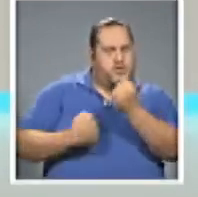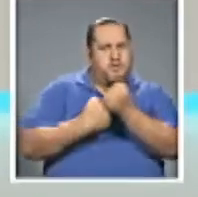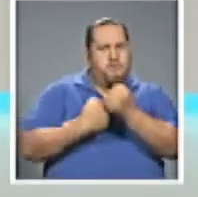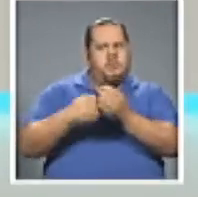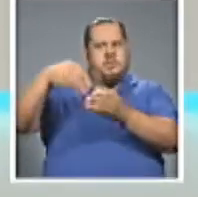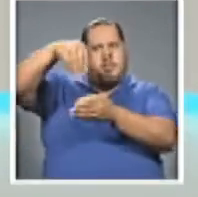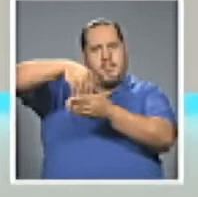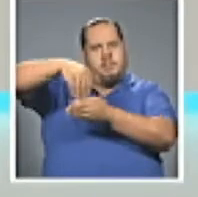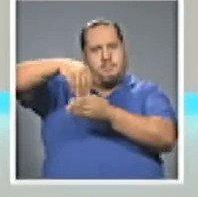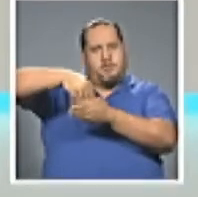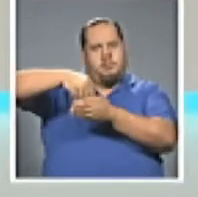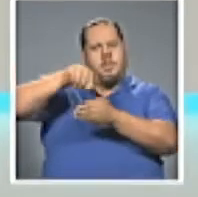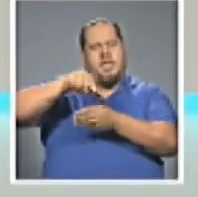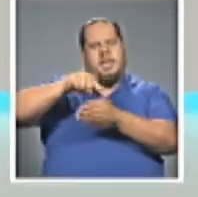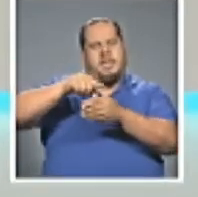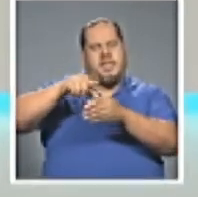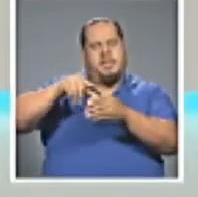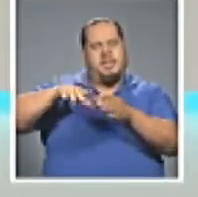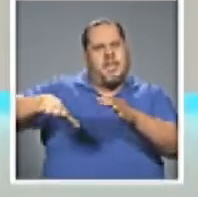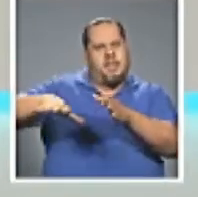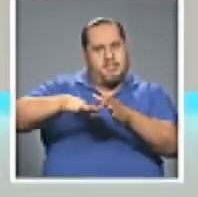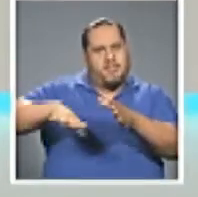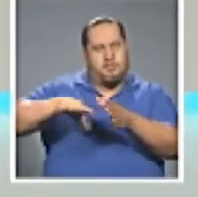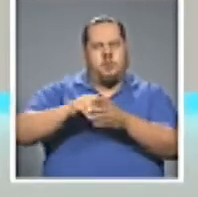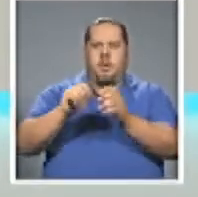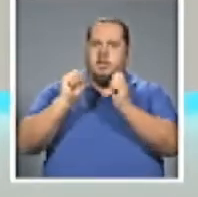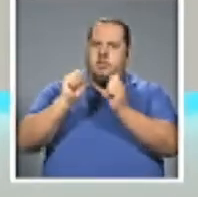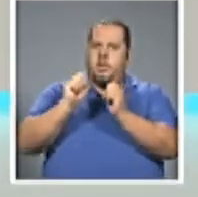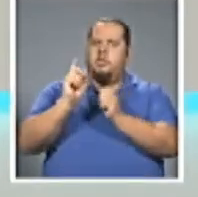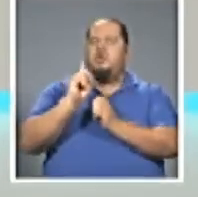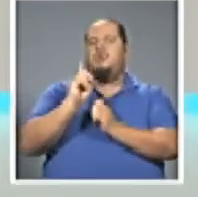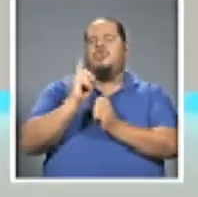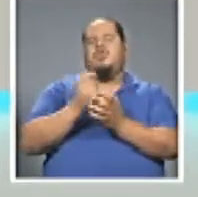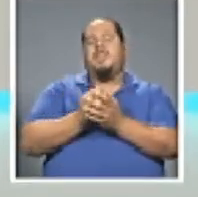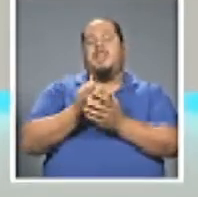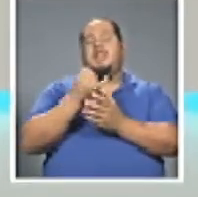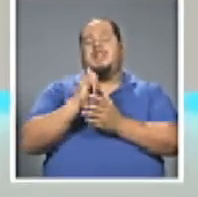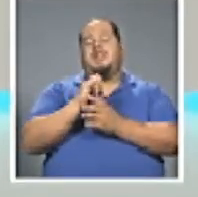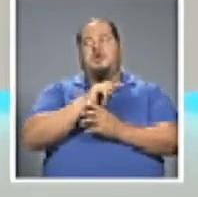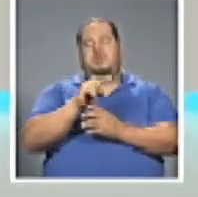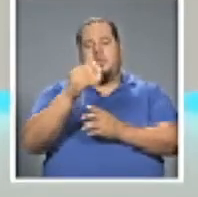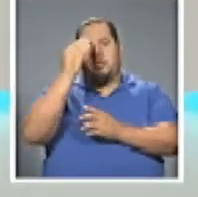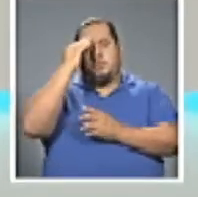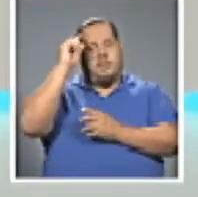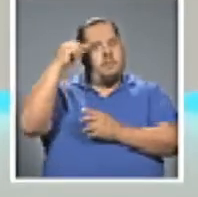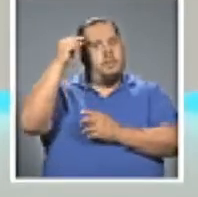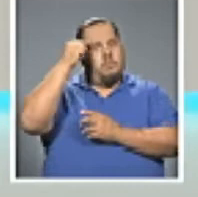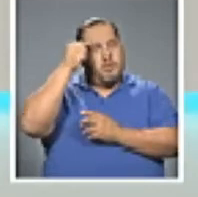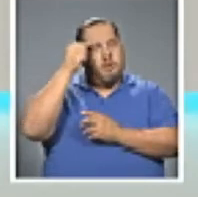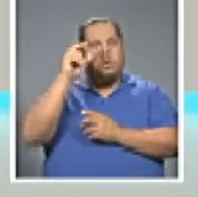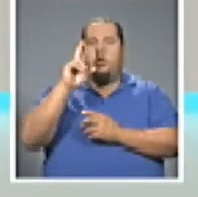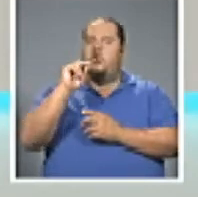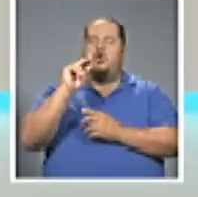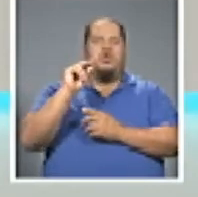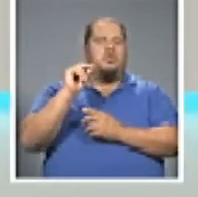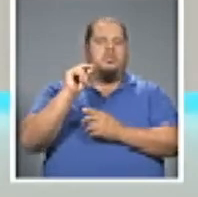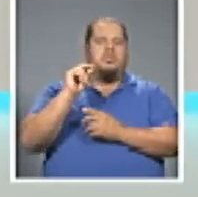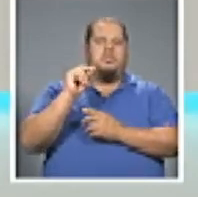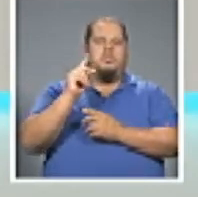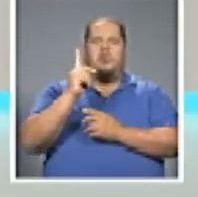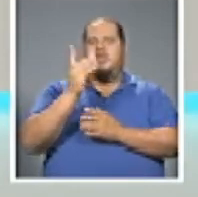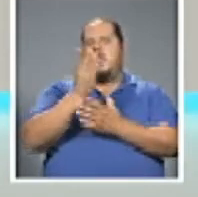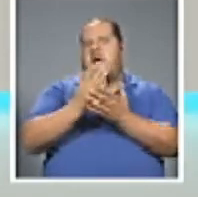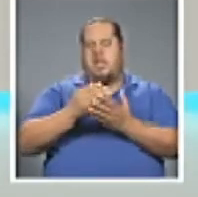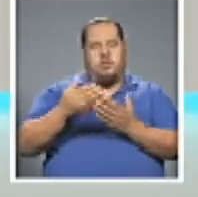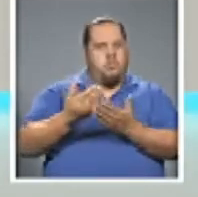inversión en este sector. En educación, donde tal vez, si esto lo sabe el gobierno, no es una